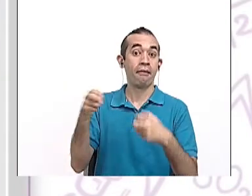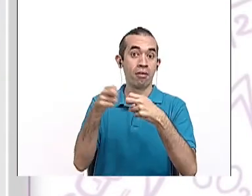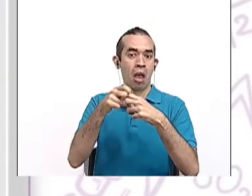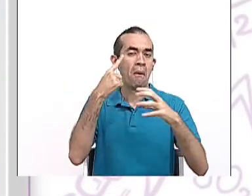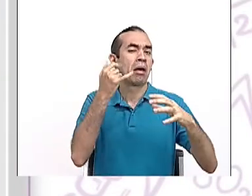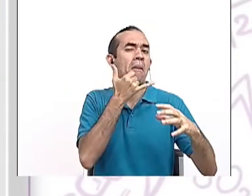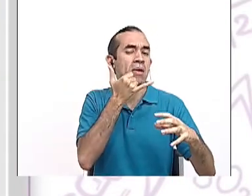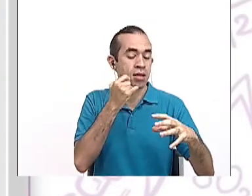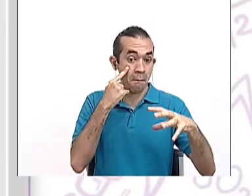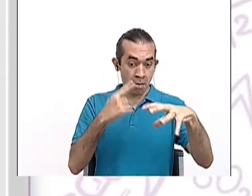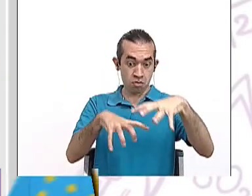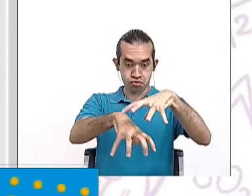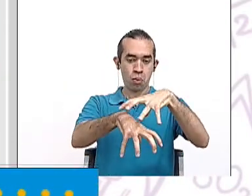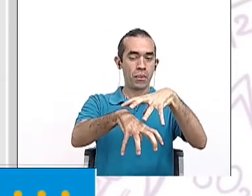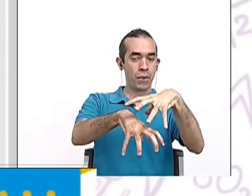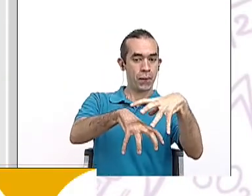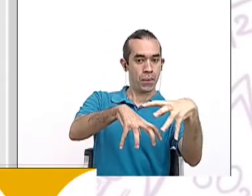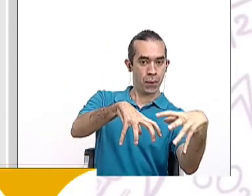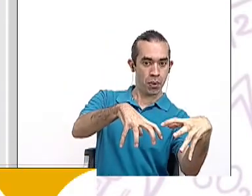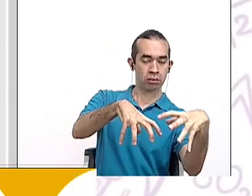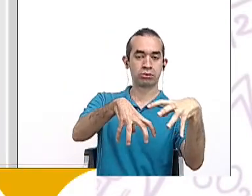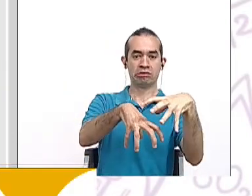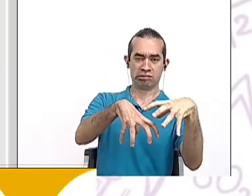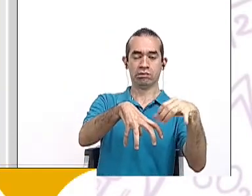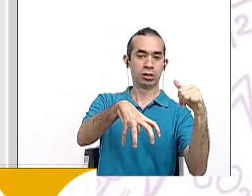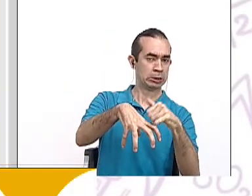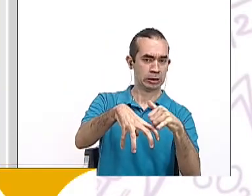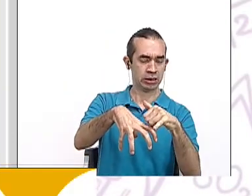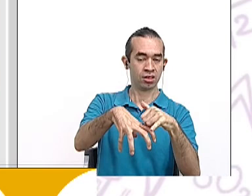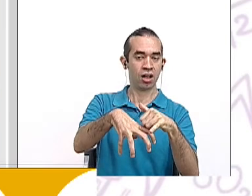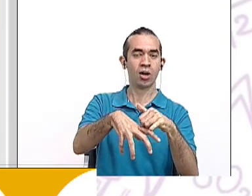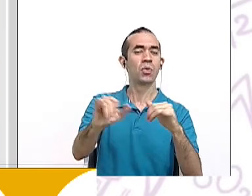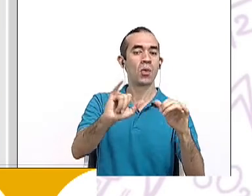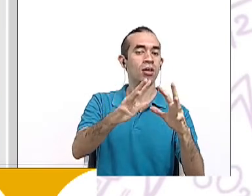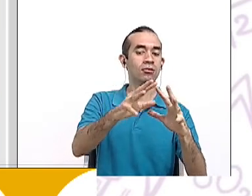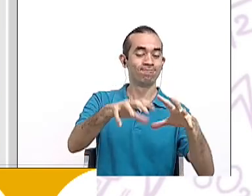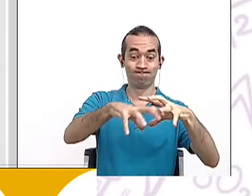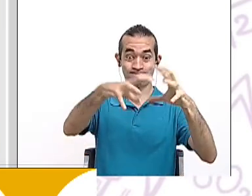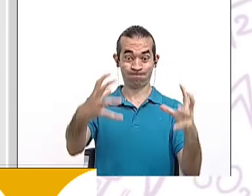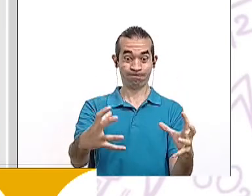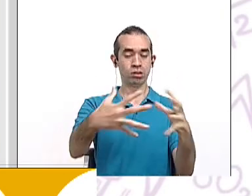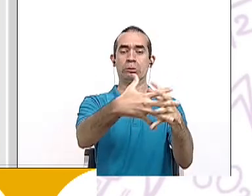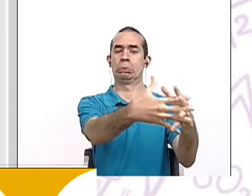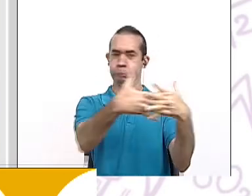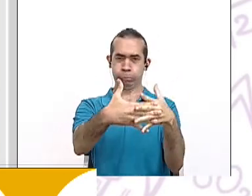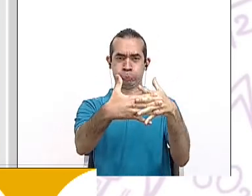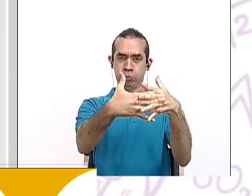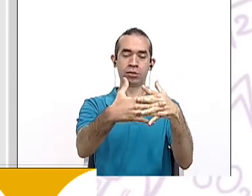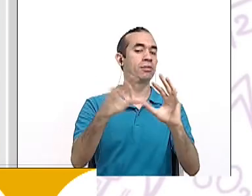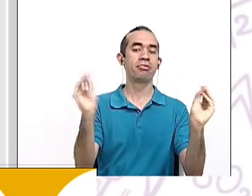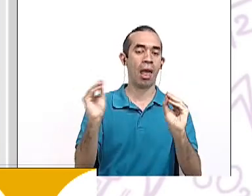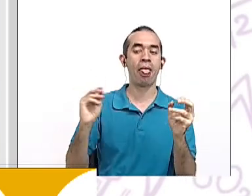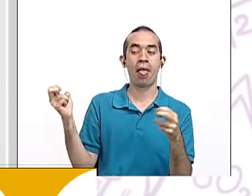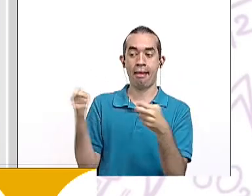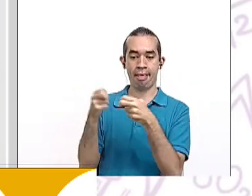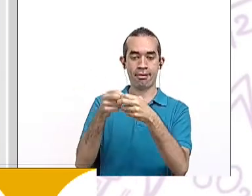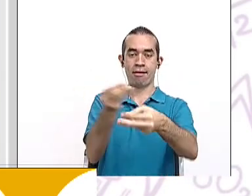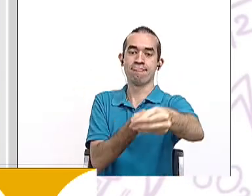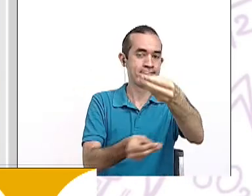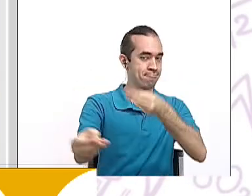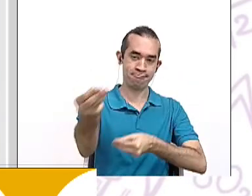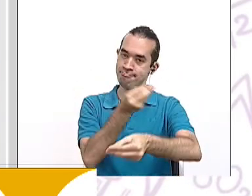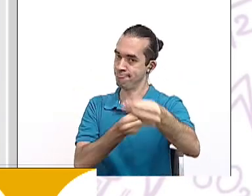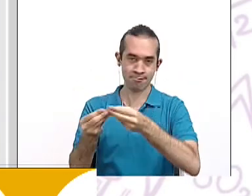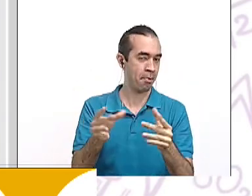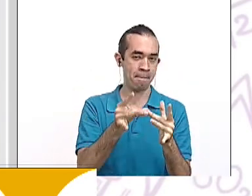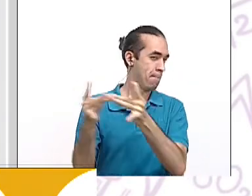Fíjense cómo la burbuja de afuera se mueve mientras que la de adentro quedó fija. La pompa exterior impide que la de adentro experimente el efecto